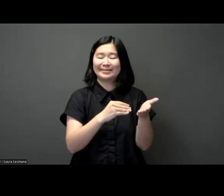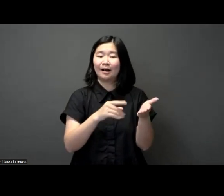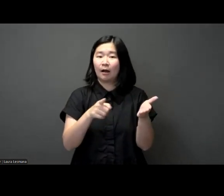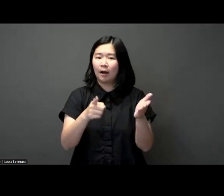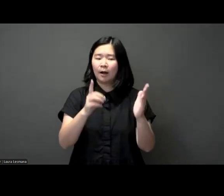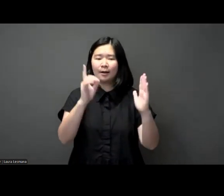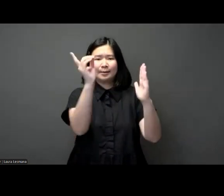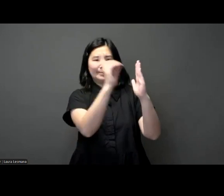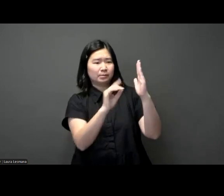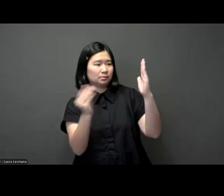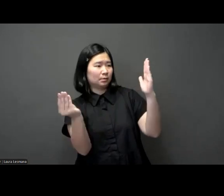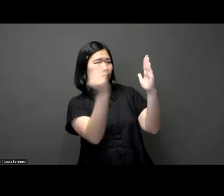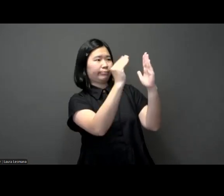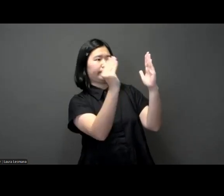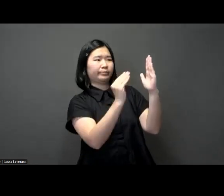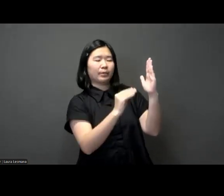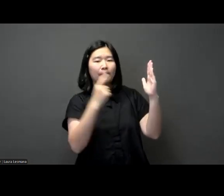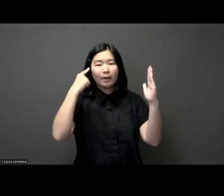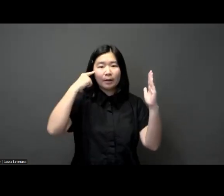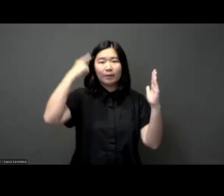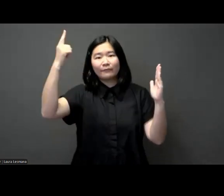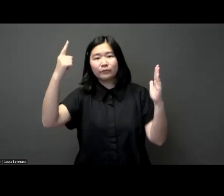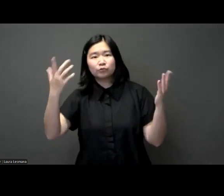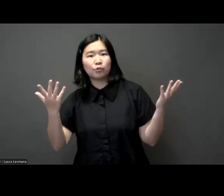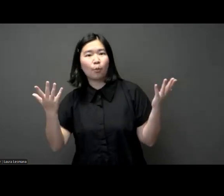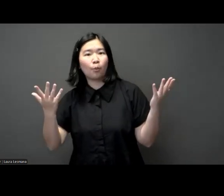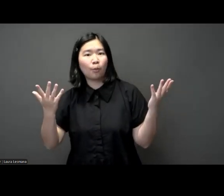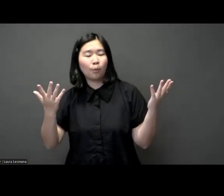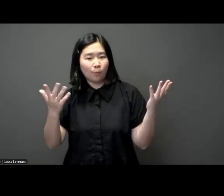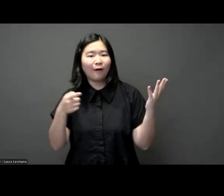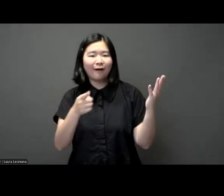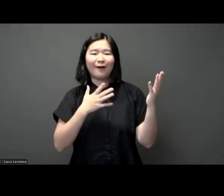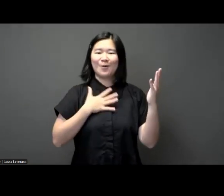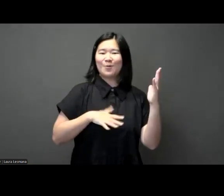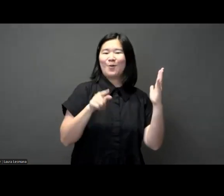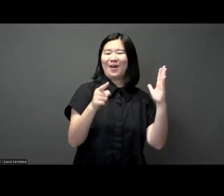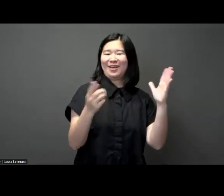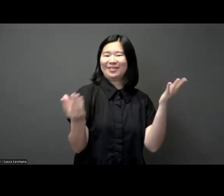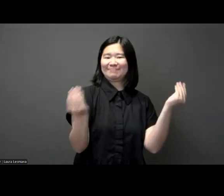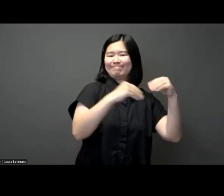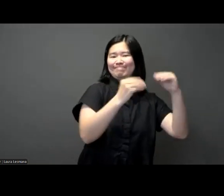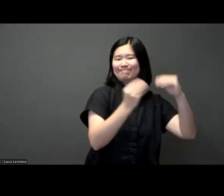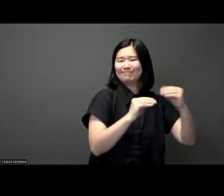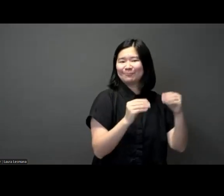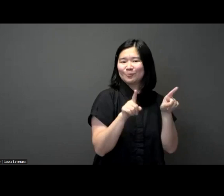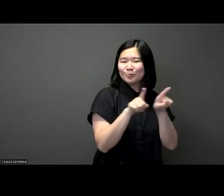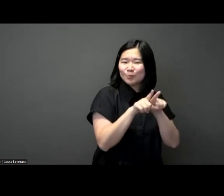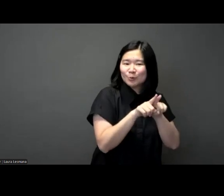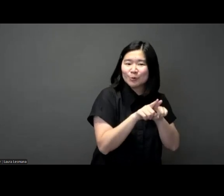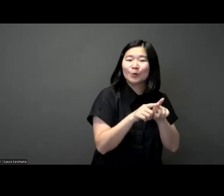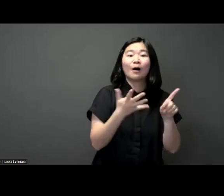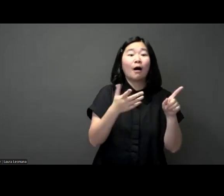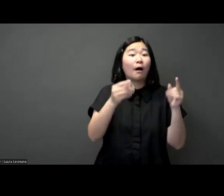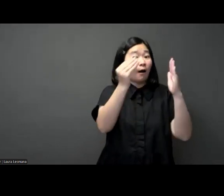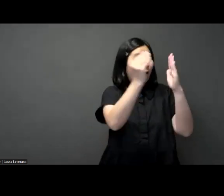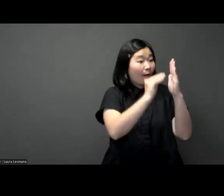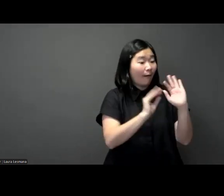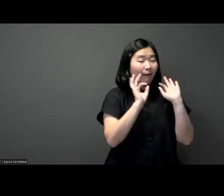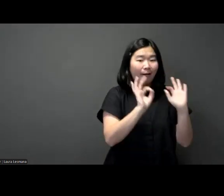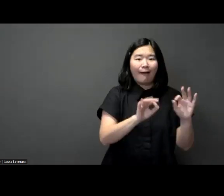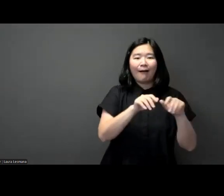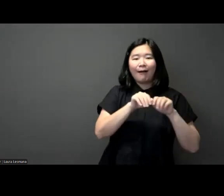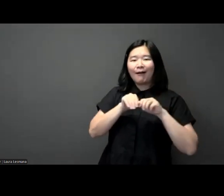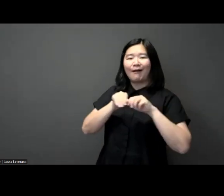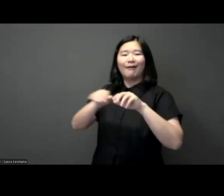diseñar intervenciones que estén adaptadas al contexto. Nos aseguramos entonces de que las acciones se distribuyen de manera justa y